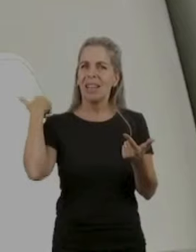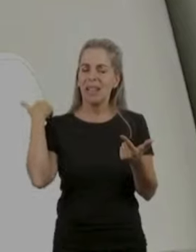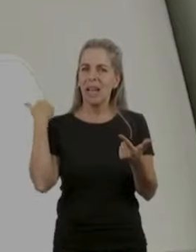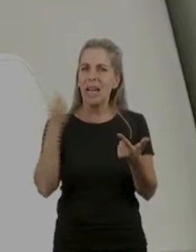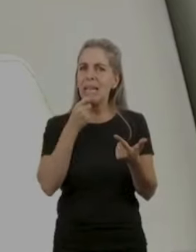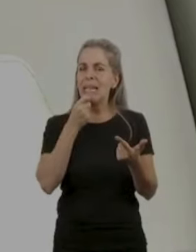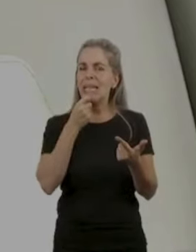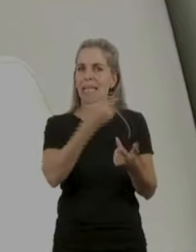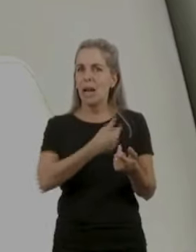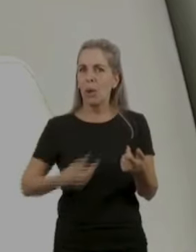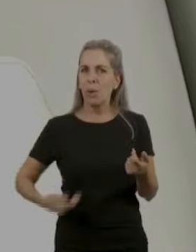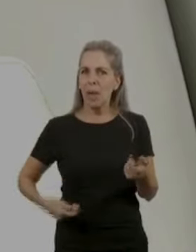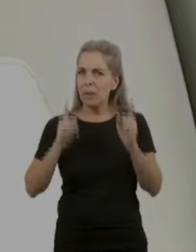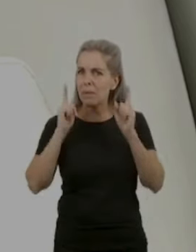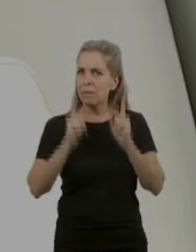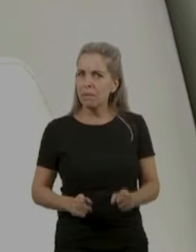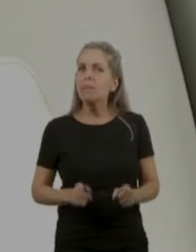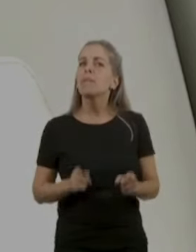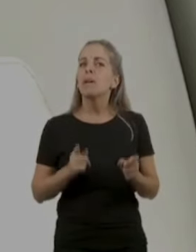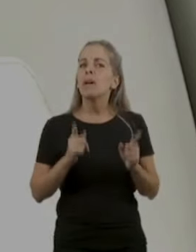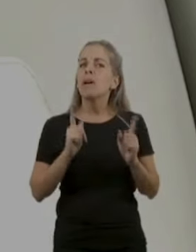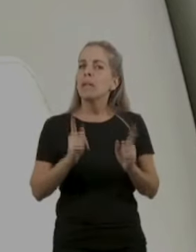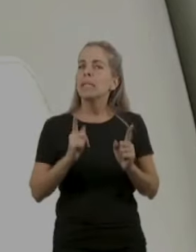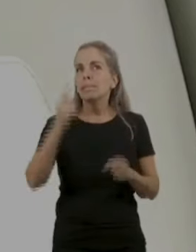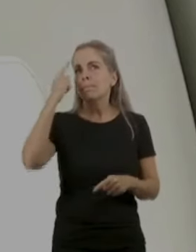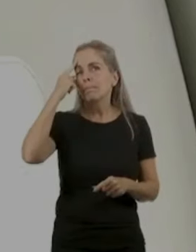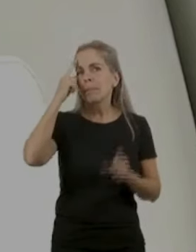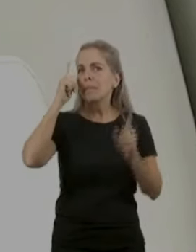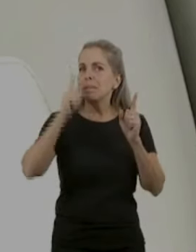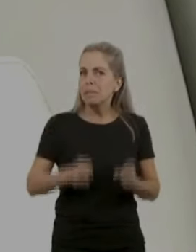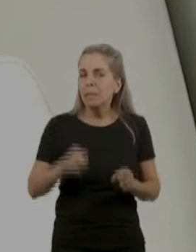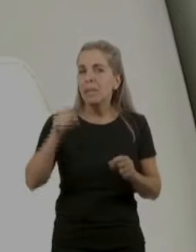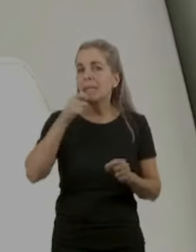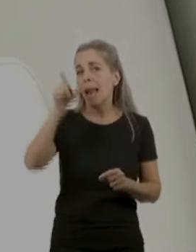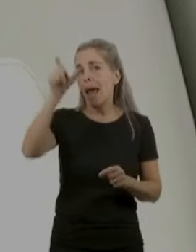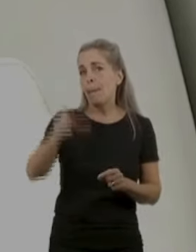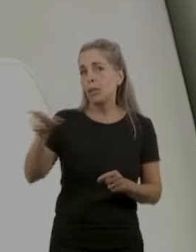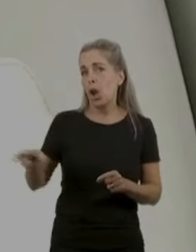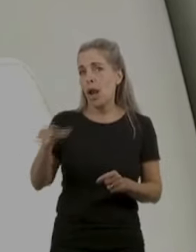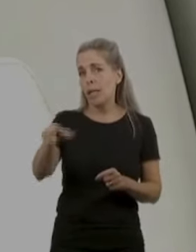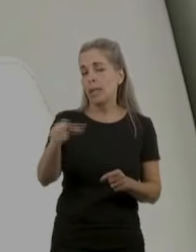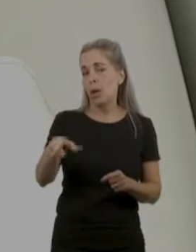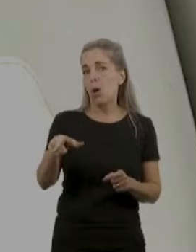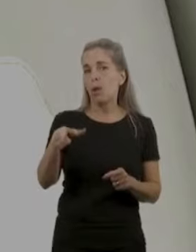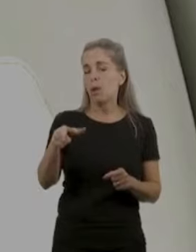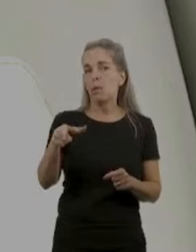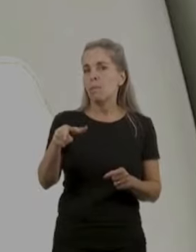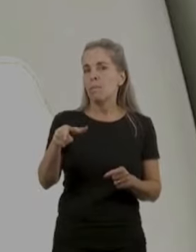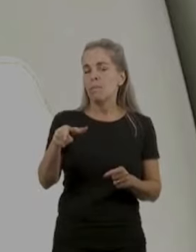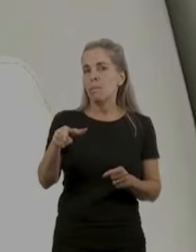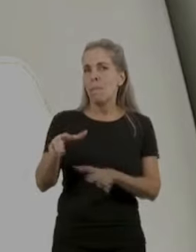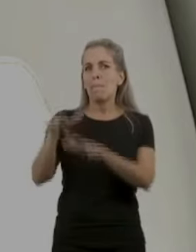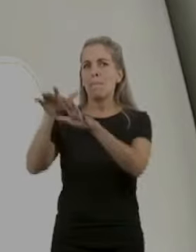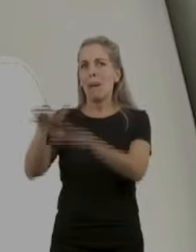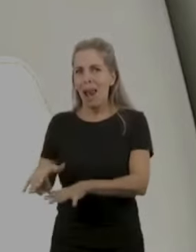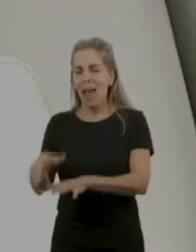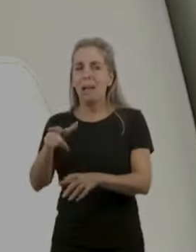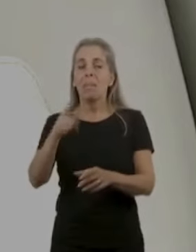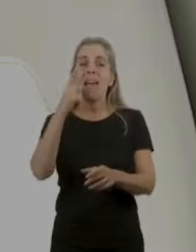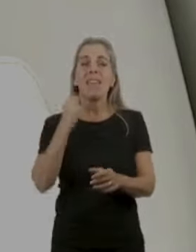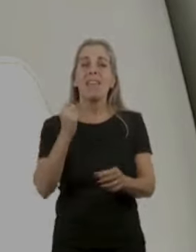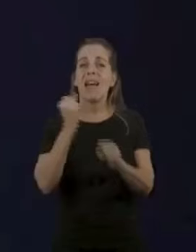sosteniendo el gobierno la Eh bueno la idea de descontarle el día a los trabajadores que no que hayan decidido parar